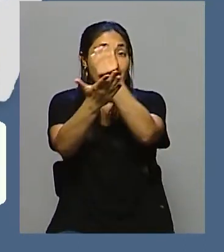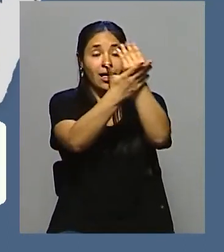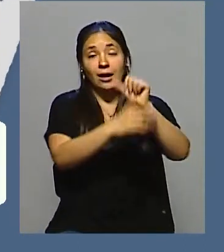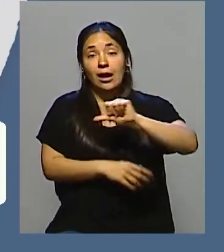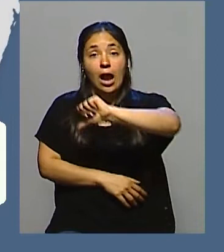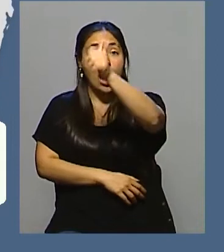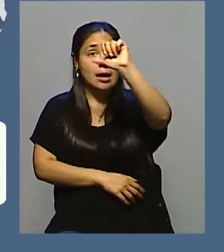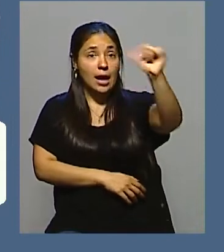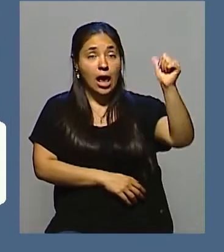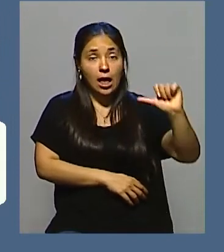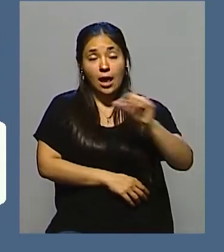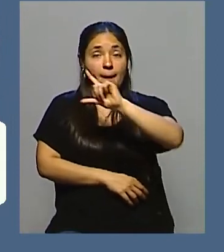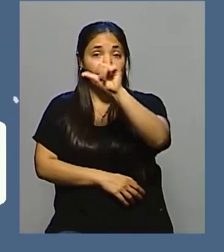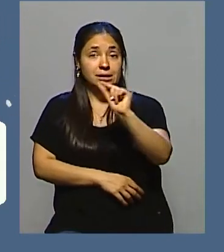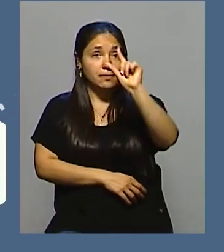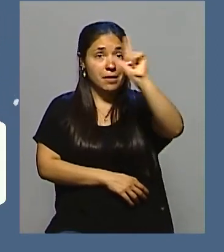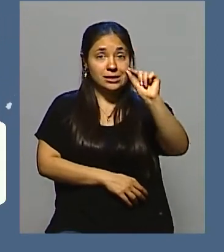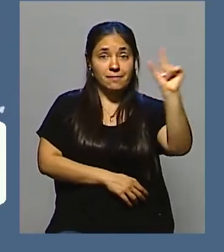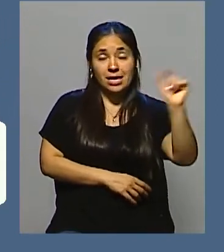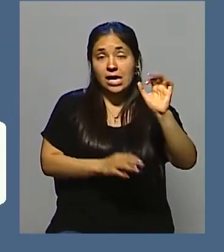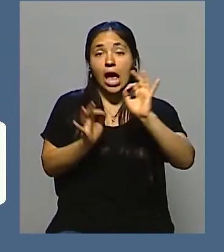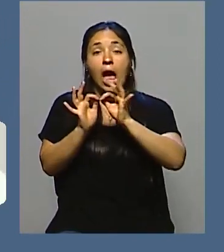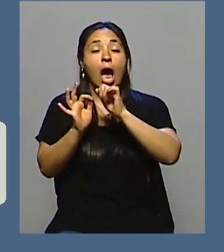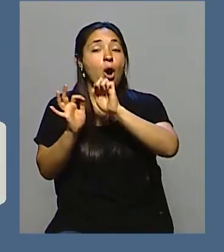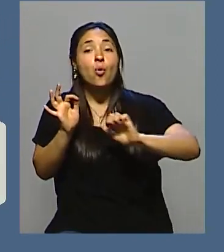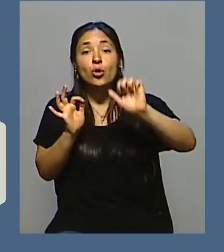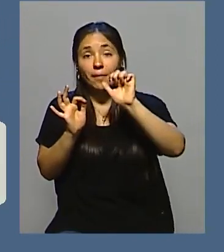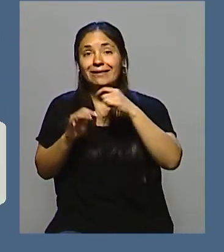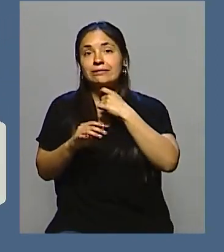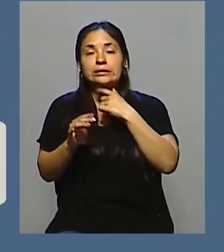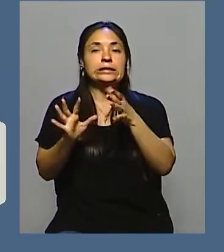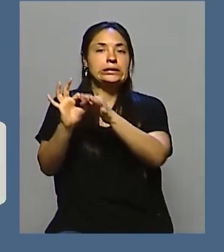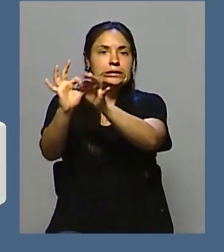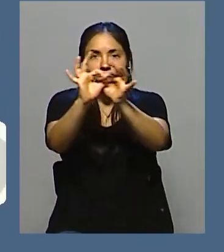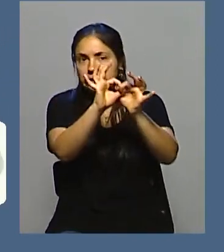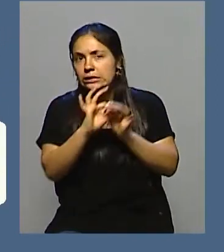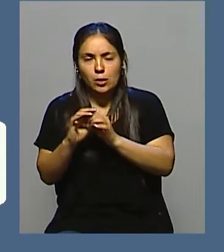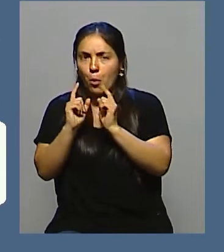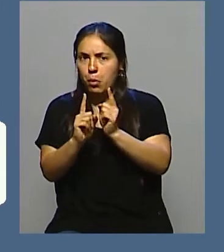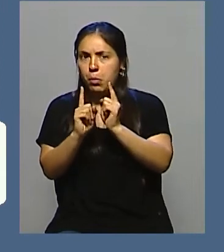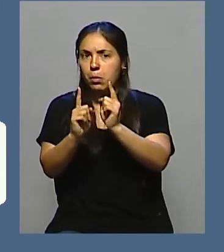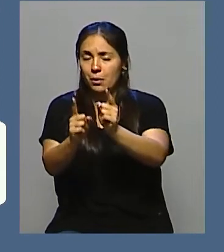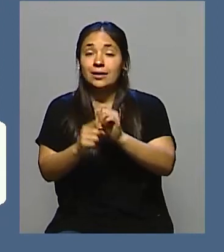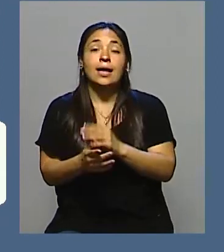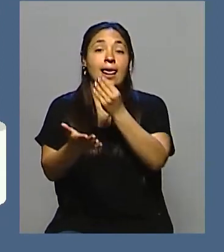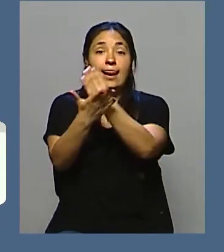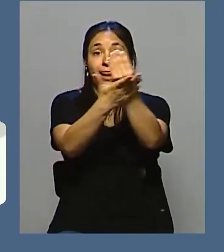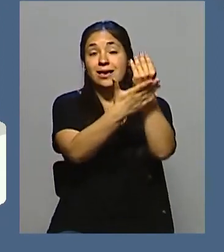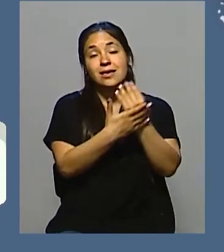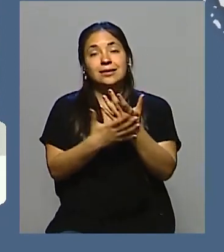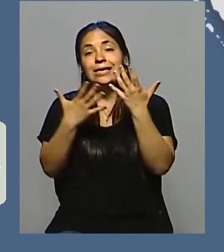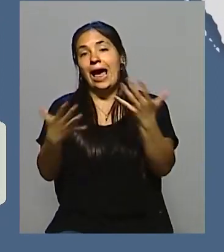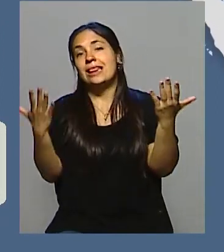países europeos. Y bueno, ¿qué le puedo decir? Lamentablemente son todos líderes de la